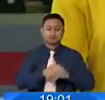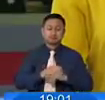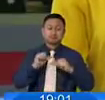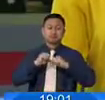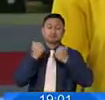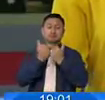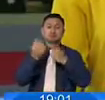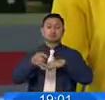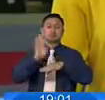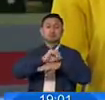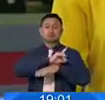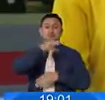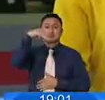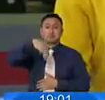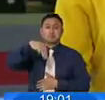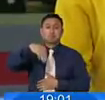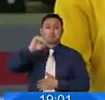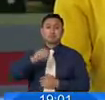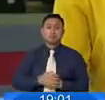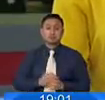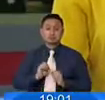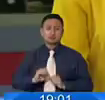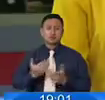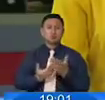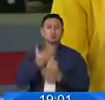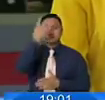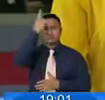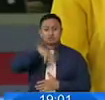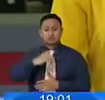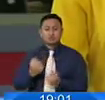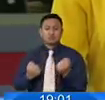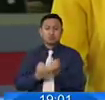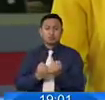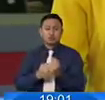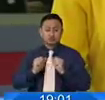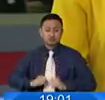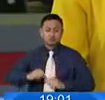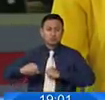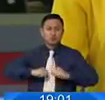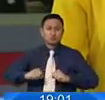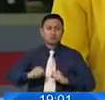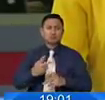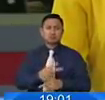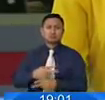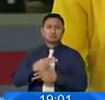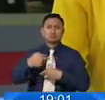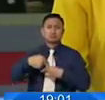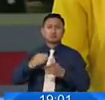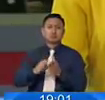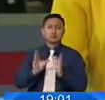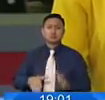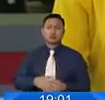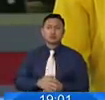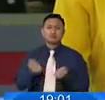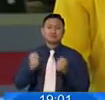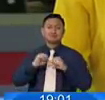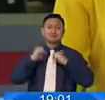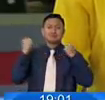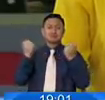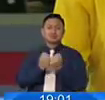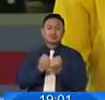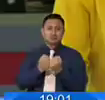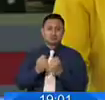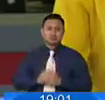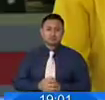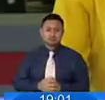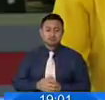Asamblea Nacional emitió este martes una resolución de apoyo a las actuaciones del Consejo de Participación Ciudadana y Control Social